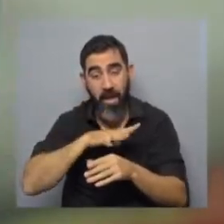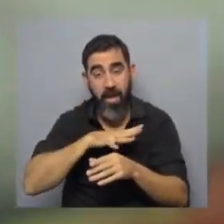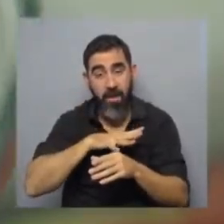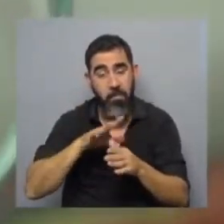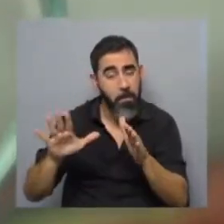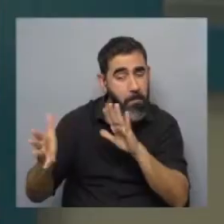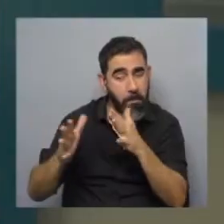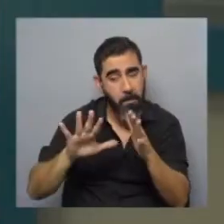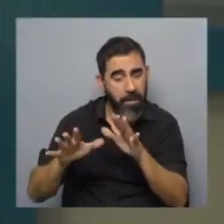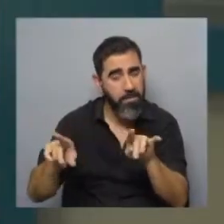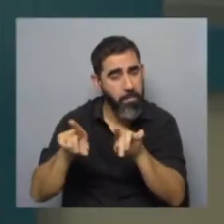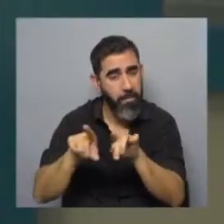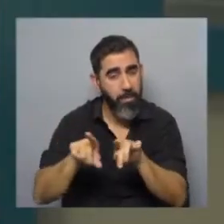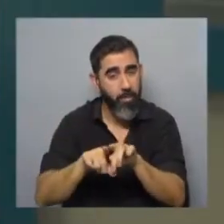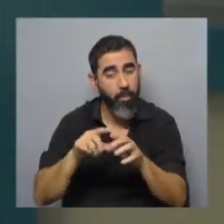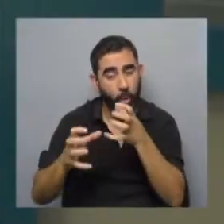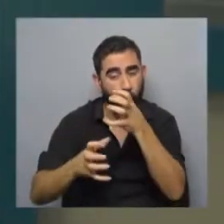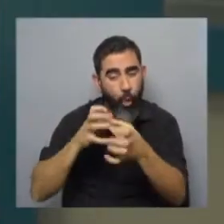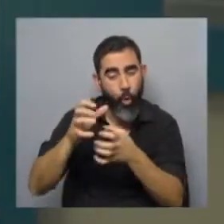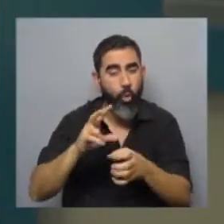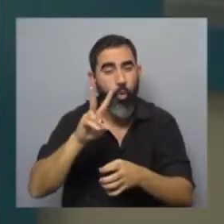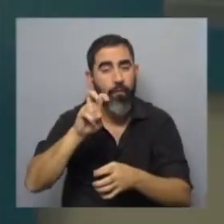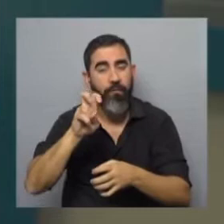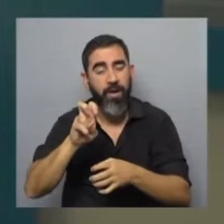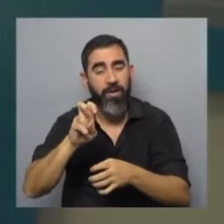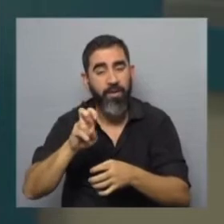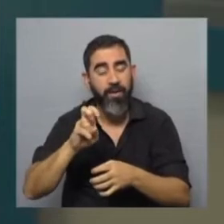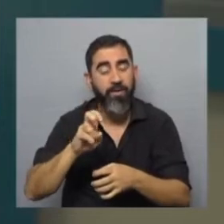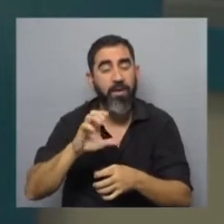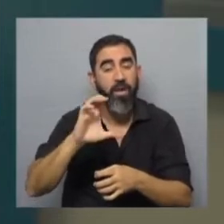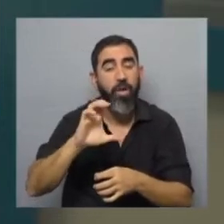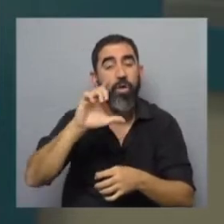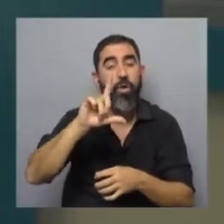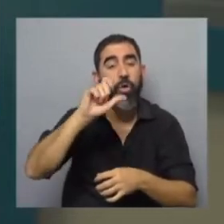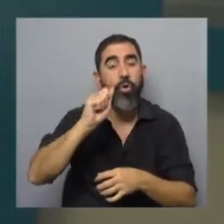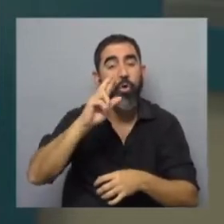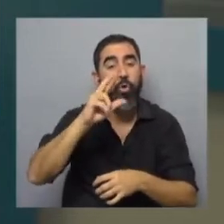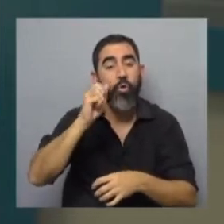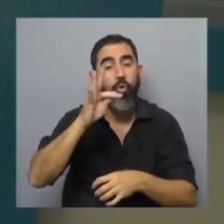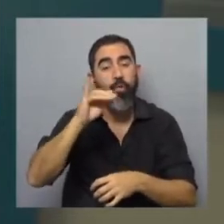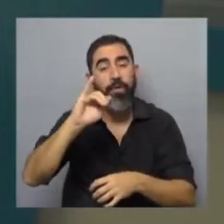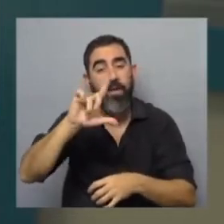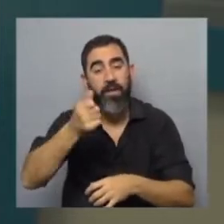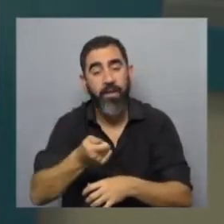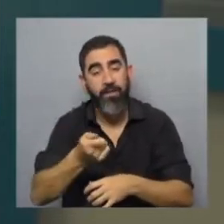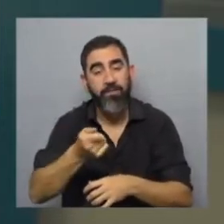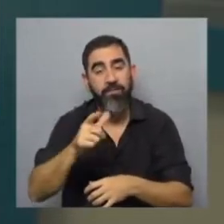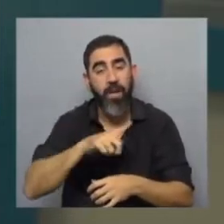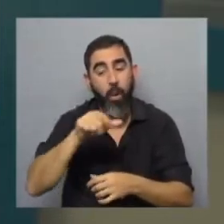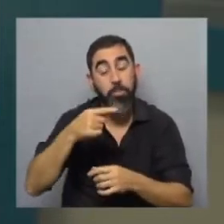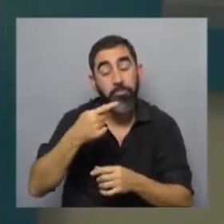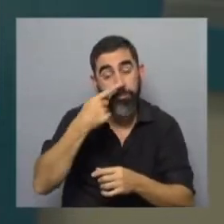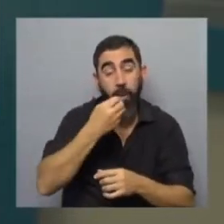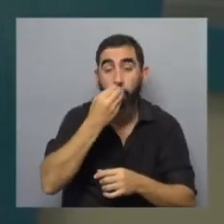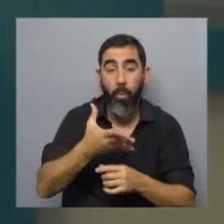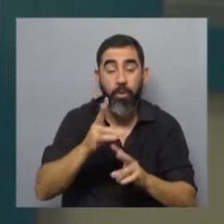bastante similar, sumado a que ese color verde son clorofilas, y hay también mayor cantidad de un micronutriente de mucho interés